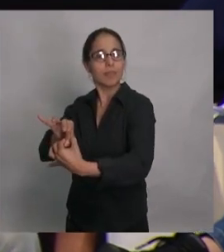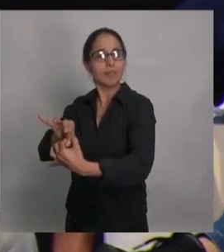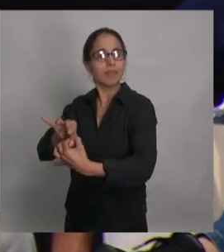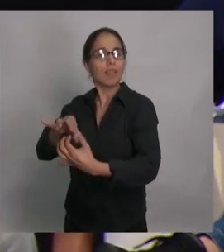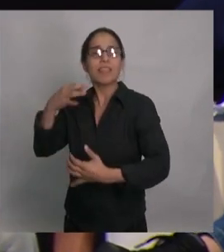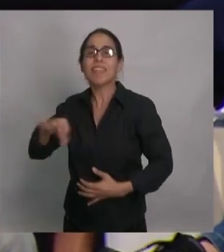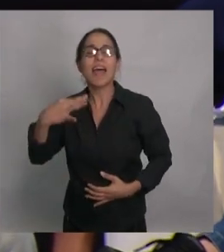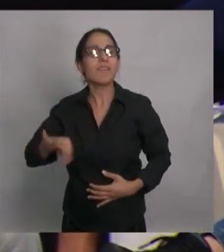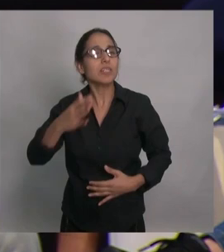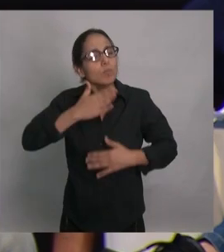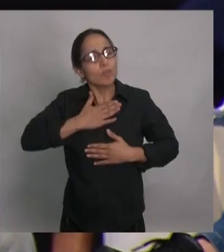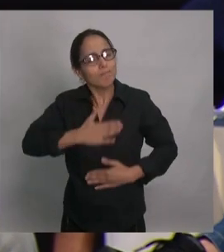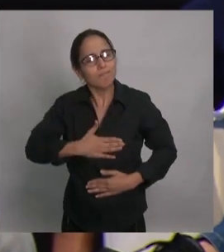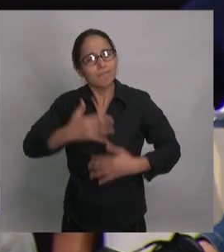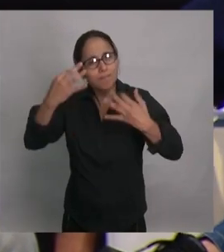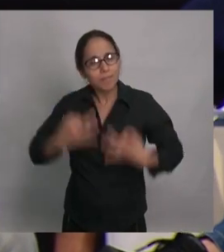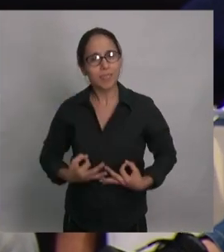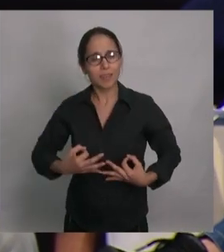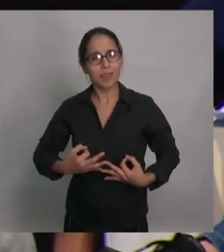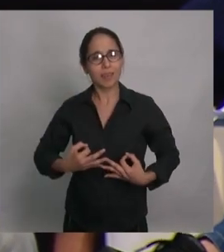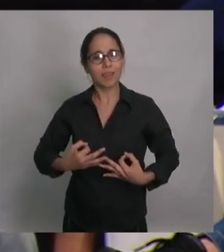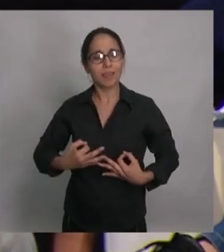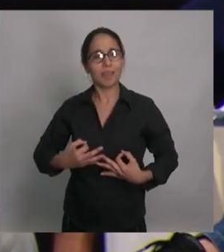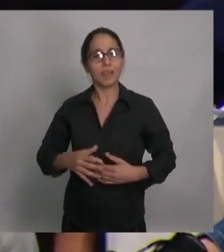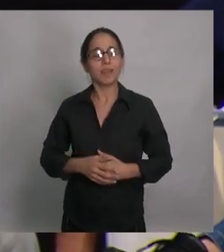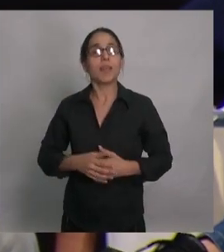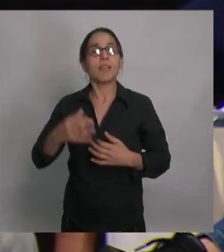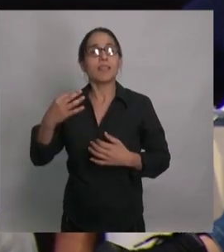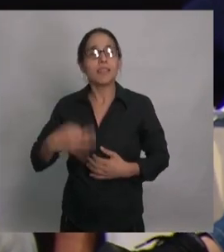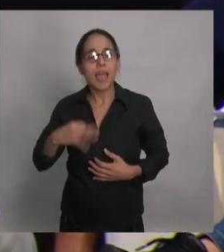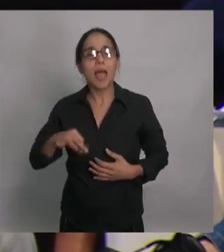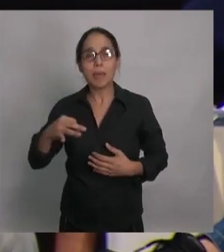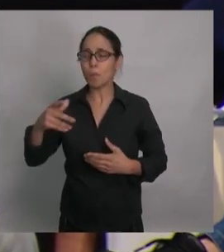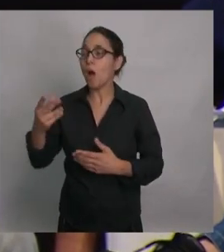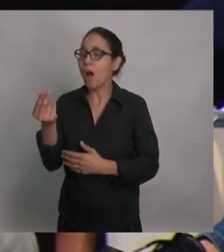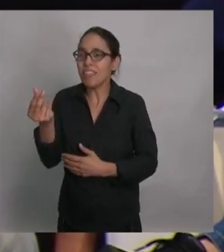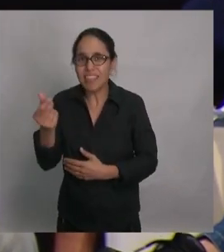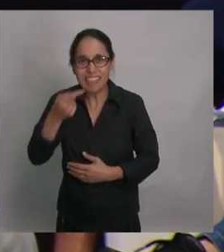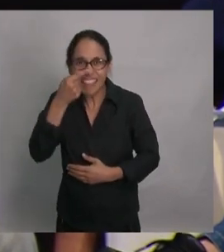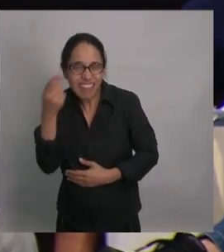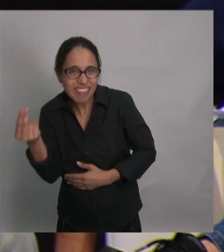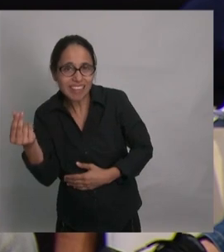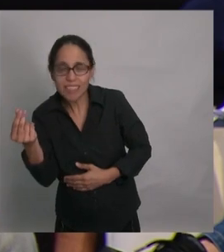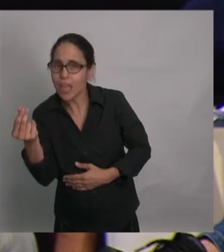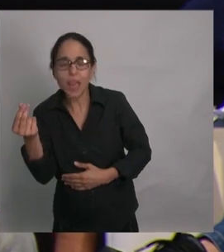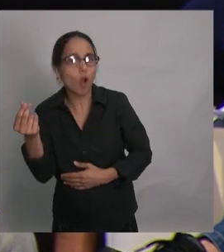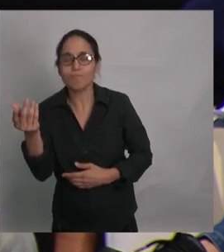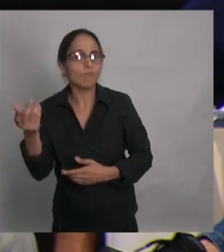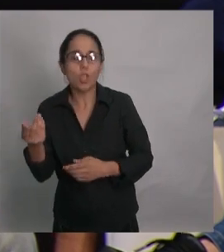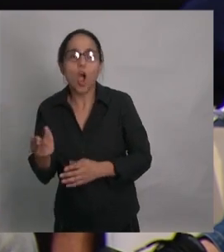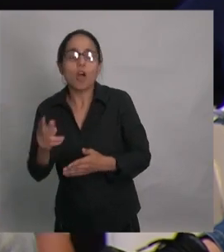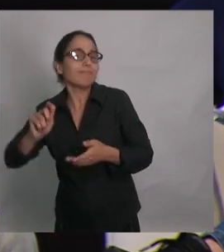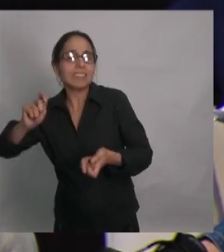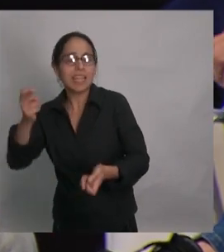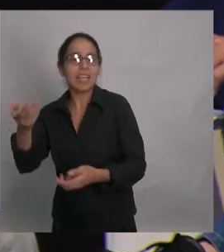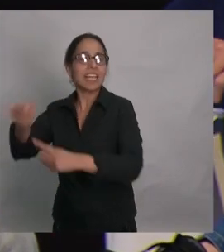que tiene que sacar del centro al Dios dinero y volver a colocar al hombre, a la mujer, a